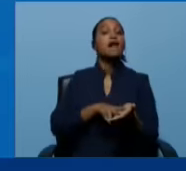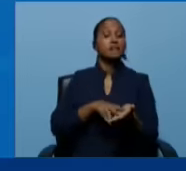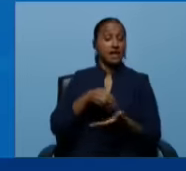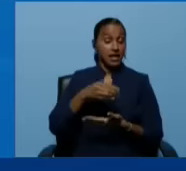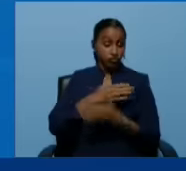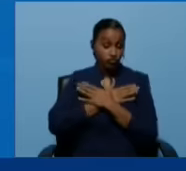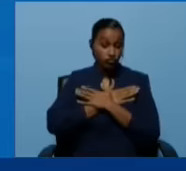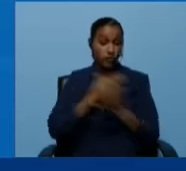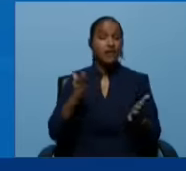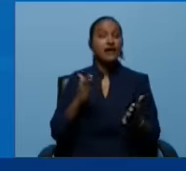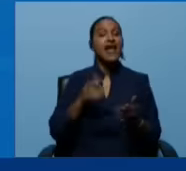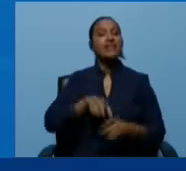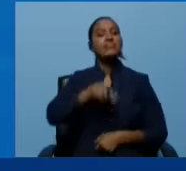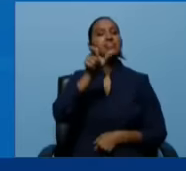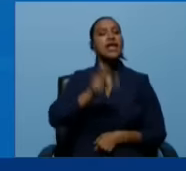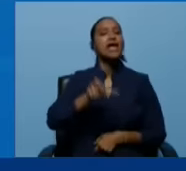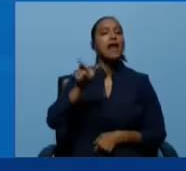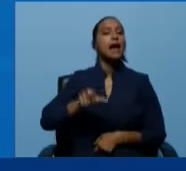el poder popular.